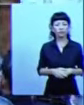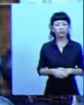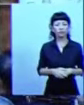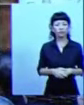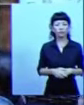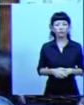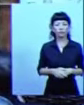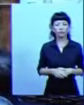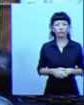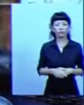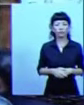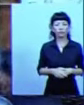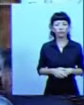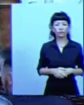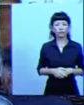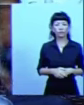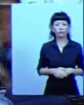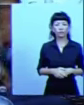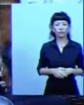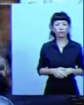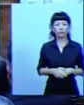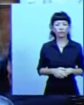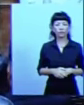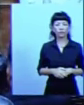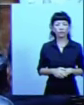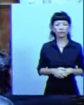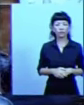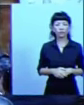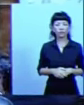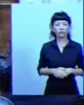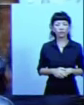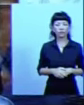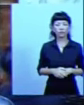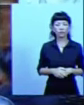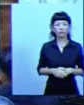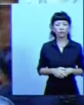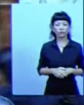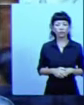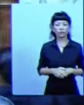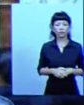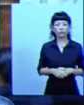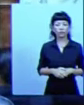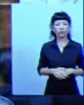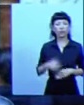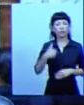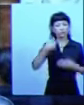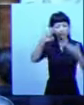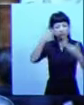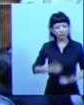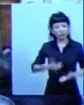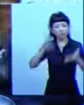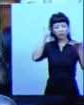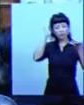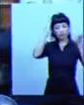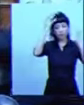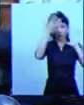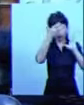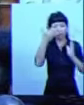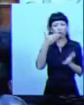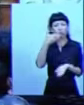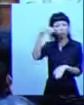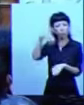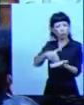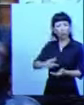remarca la Constitución que está vigente que es la de 19944 la Reforma la con la de la Reforma porque hay otros principios que de